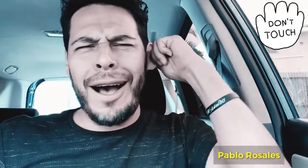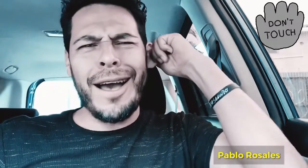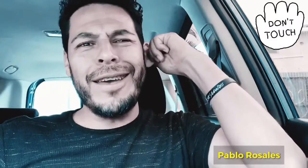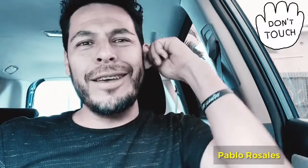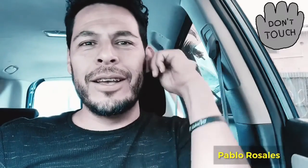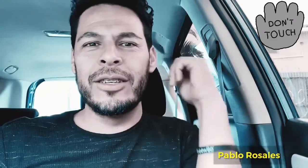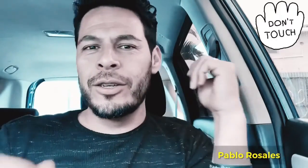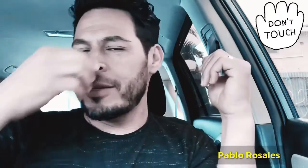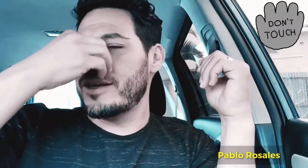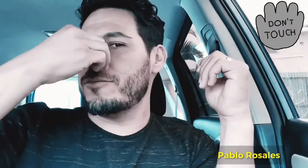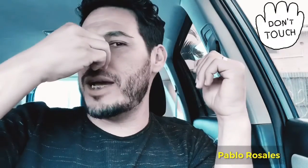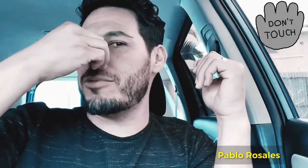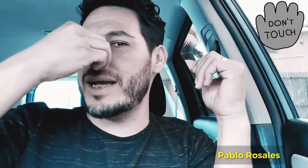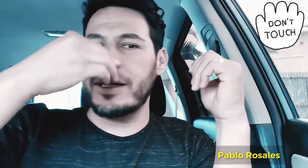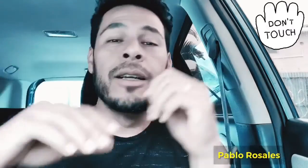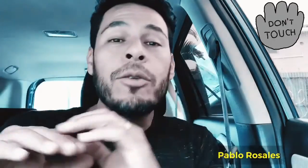¡Ay!